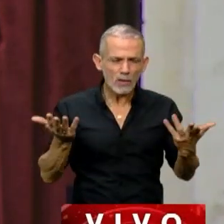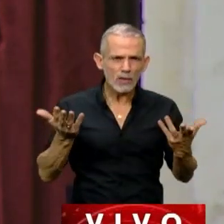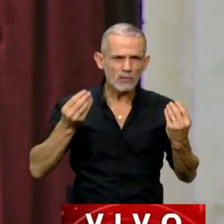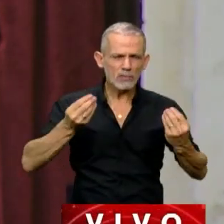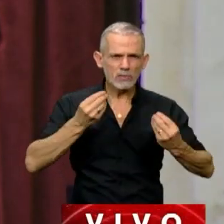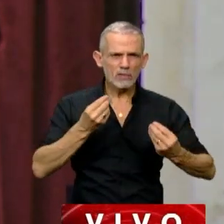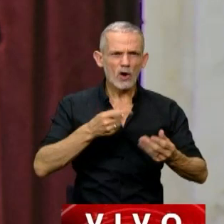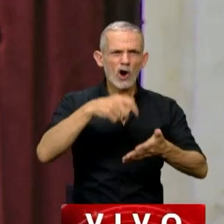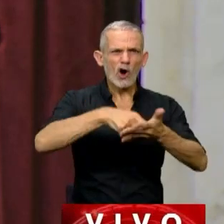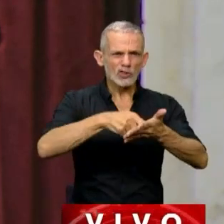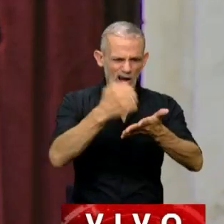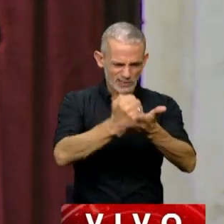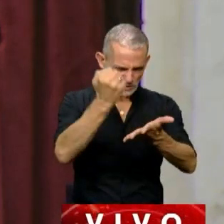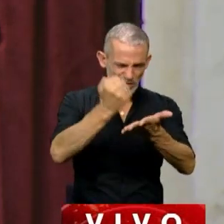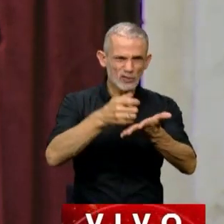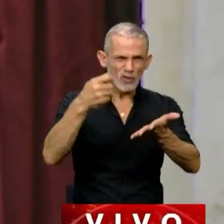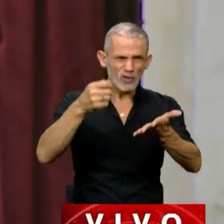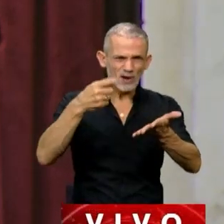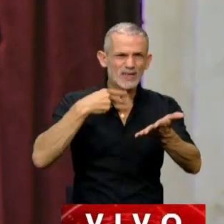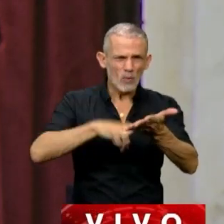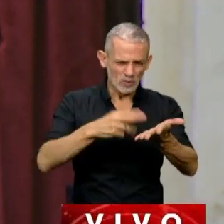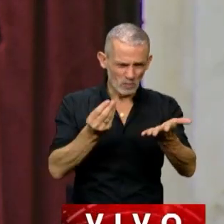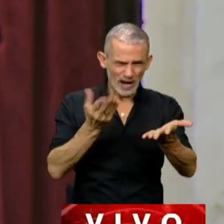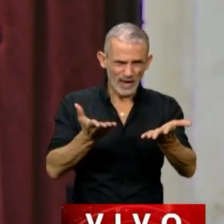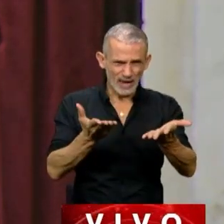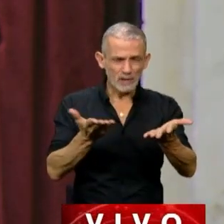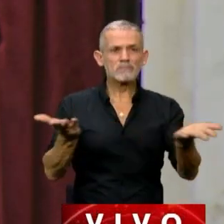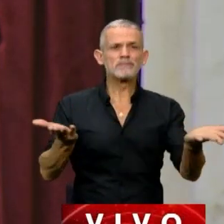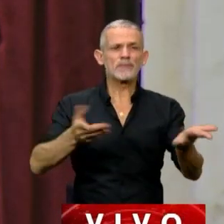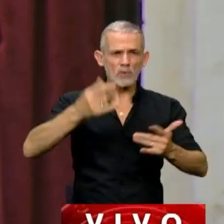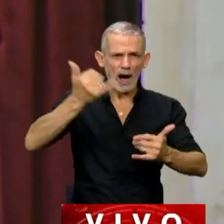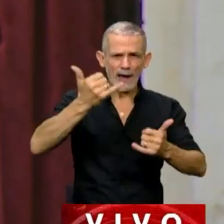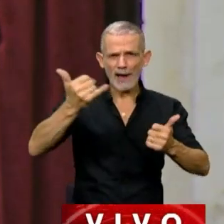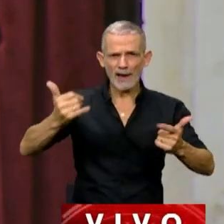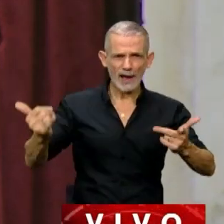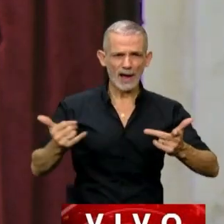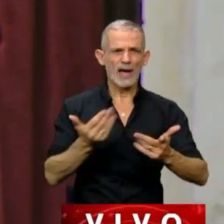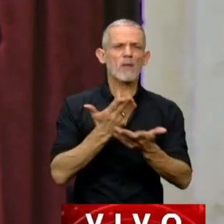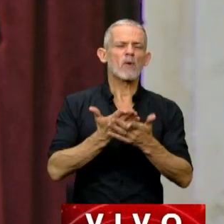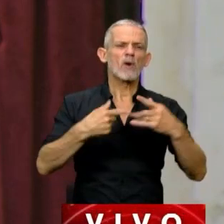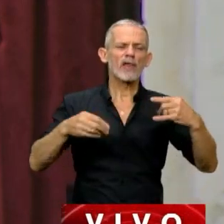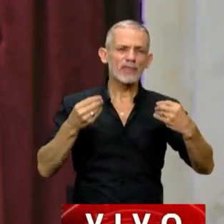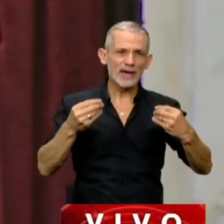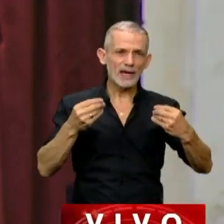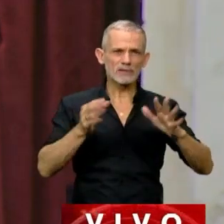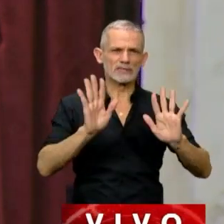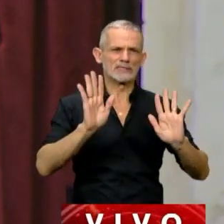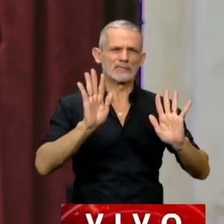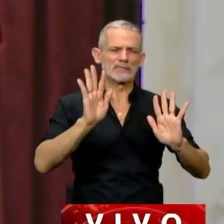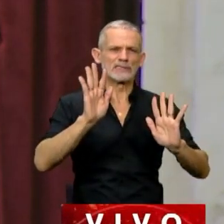muestra firmar un contrato? ¿Y qué se logra? Por ejemplo, que abunden las propuestas de